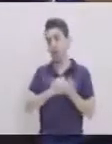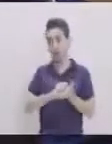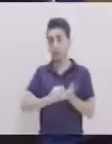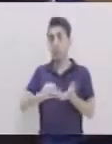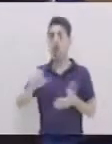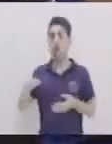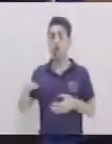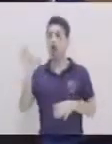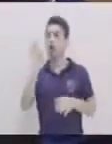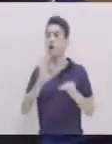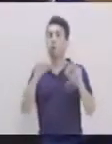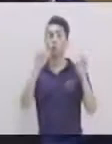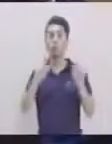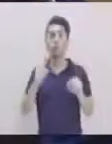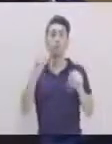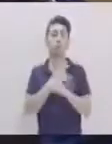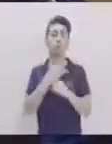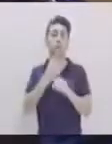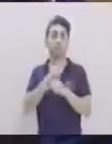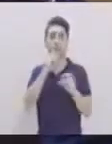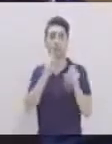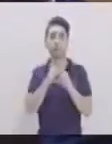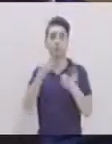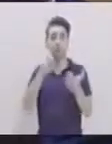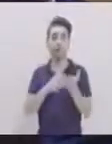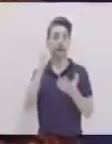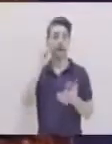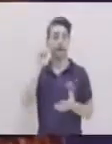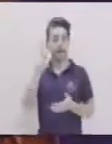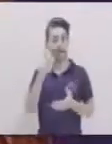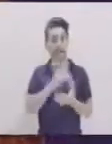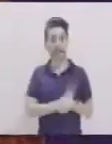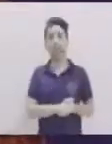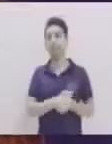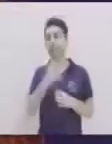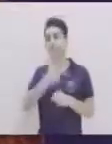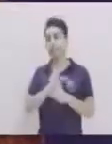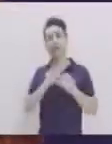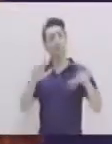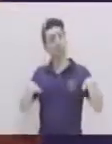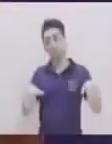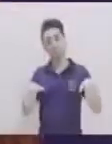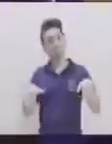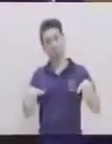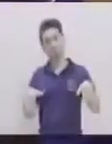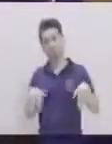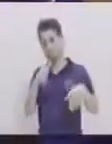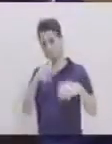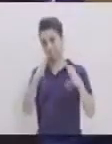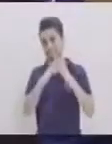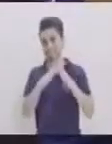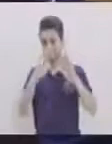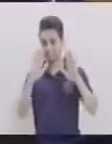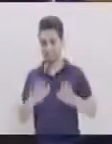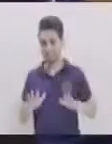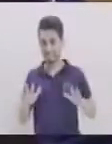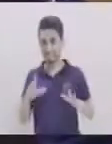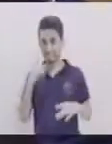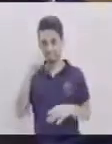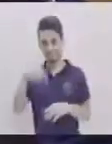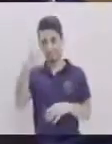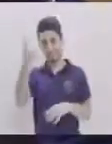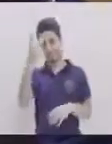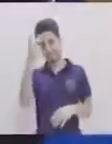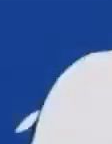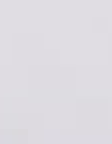jabón, o puedes también utilizar alcohol en gel. Guatemala no se detiene. Quédate en casa.